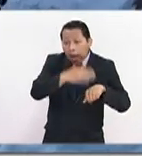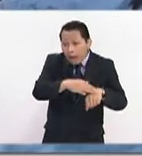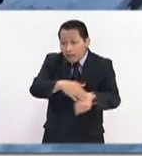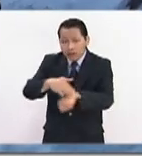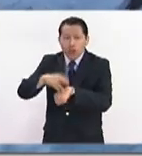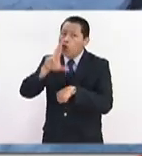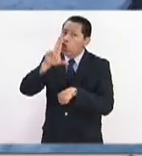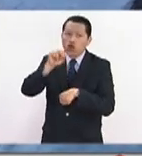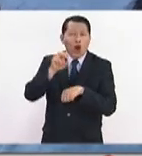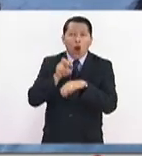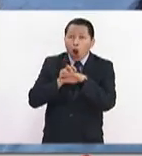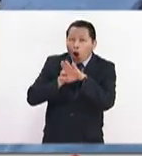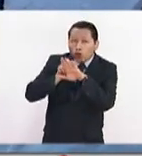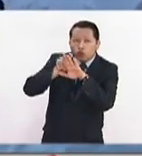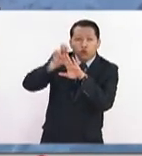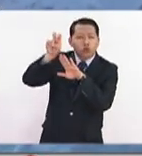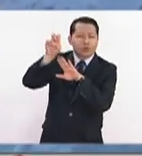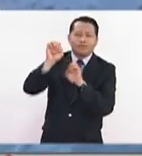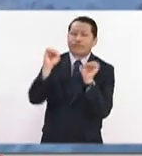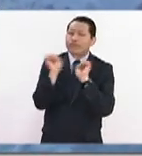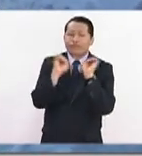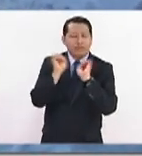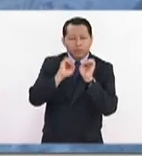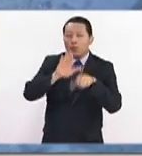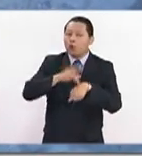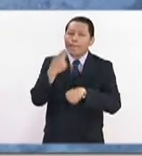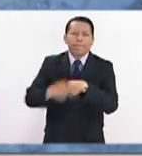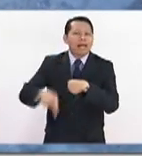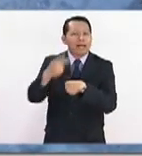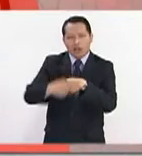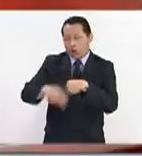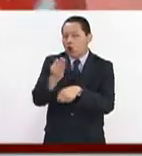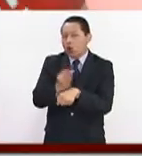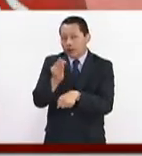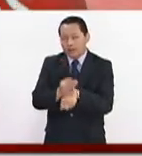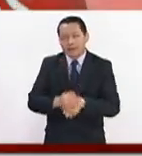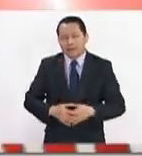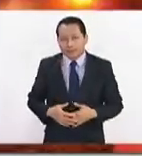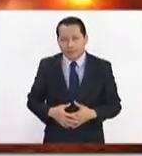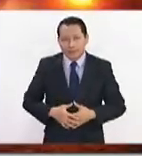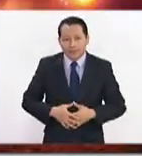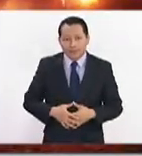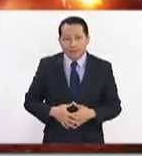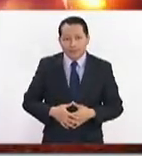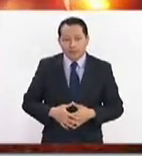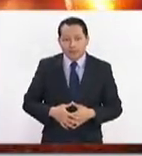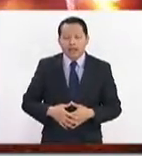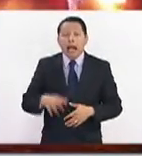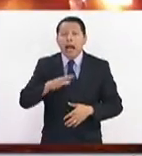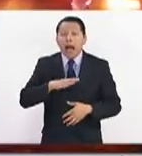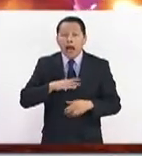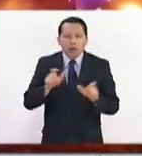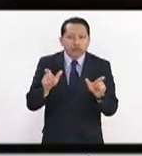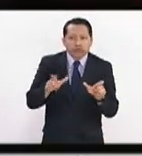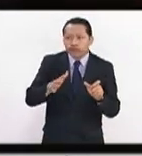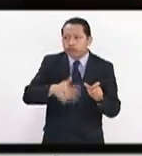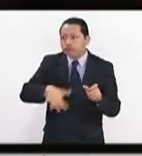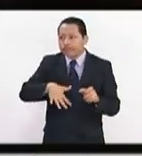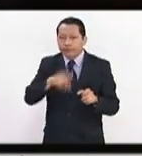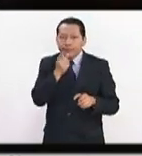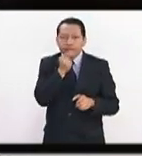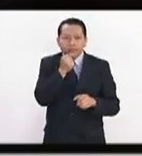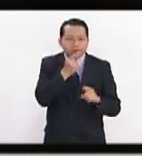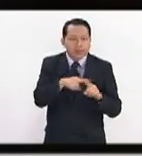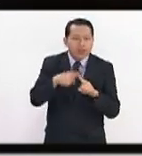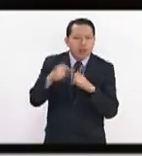Pico de Orizaba en estos momentos debido al alto riesgo que conlleva. Un intenso operativo de fuerzas de